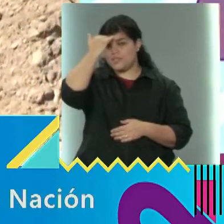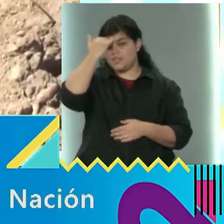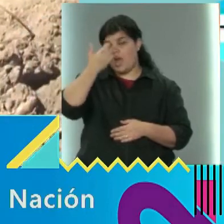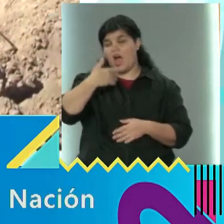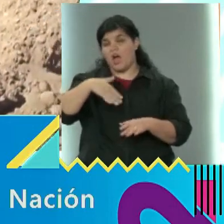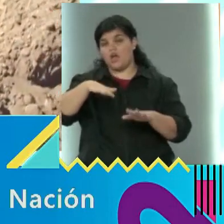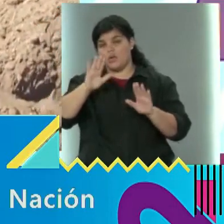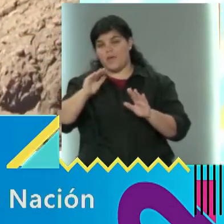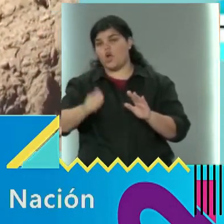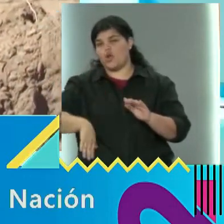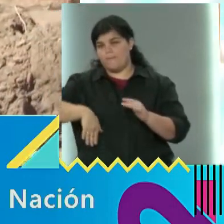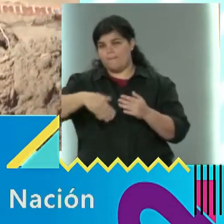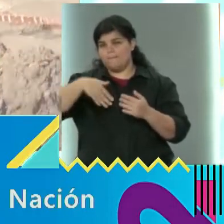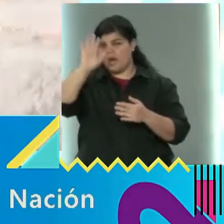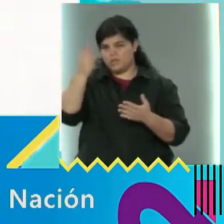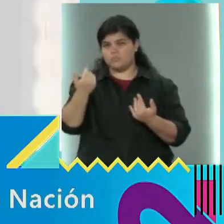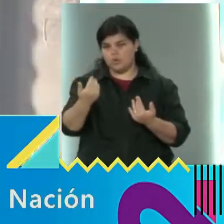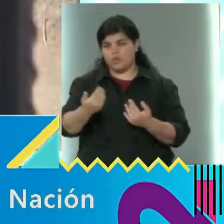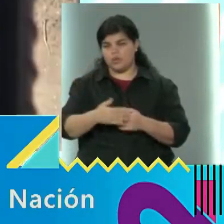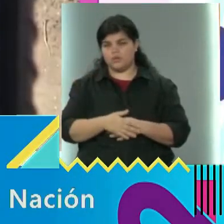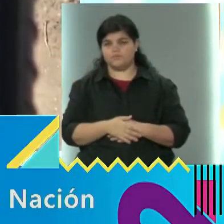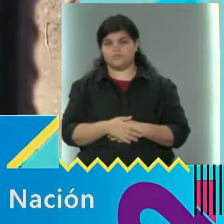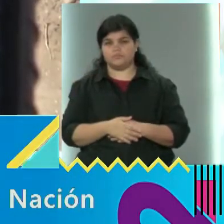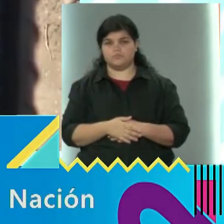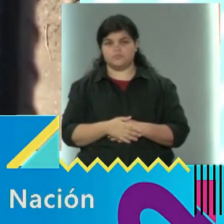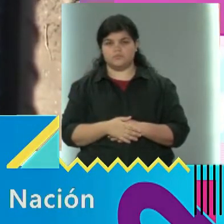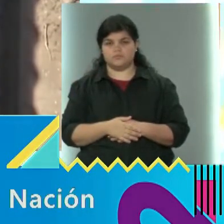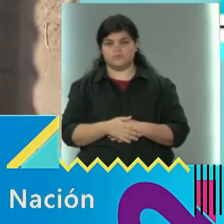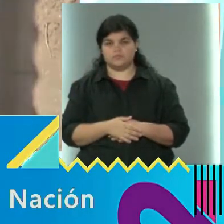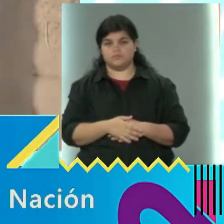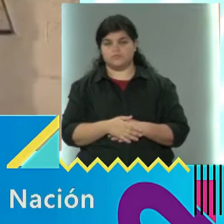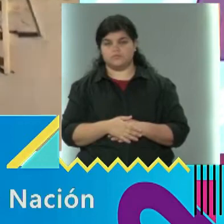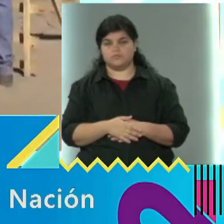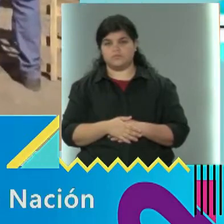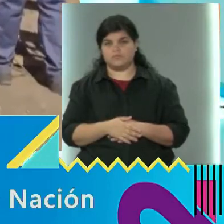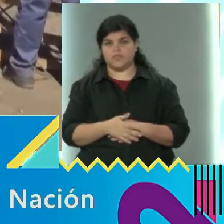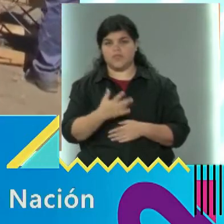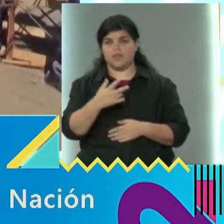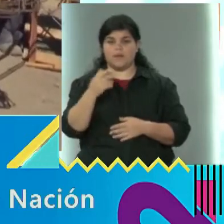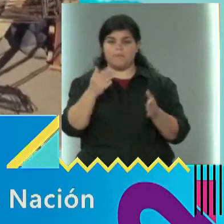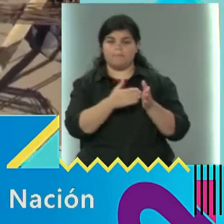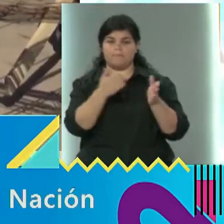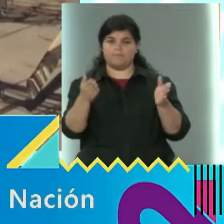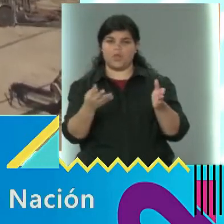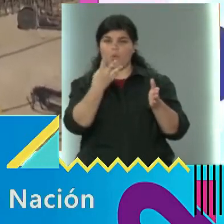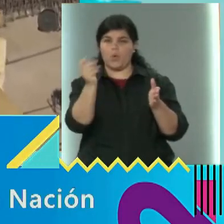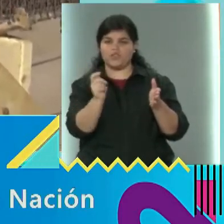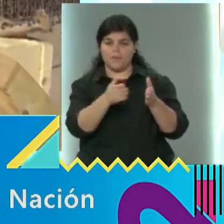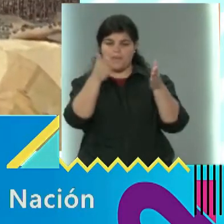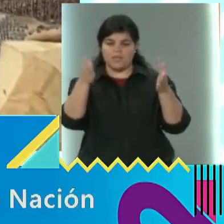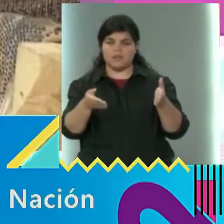ser un poco más, estaríamos, y durante el primer trimestre, casi cuatrimestre, ha aumentado